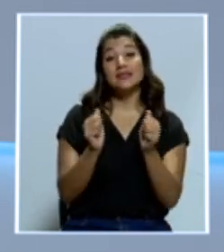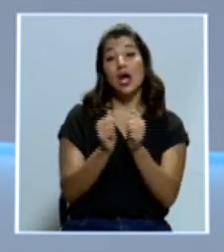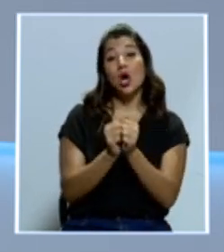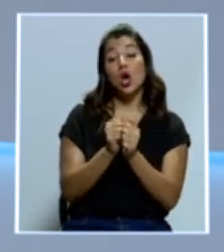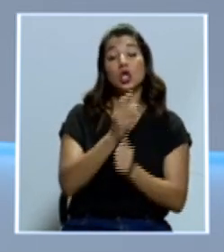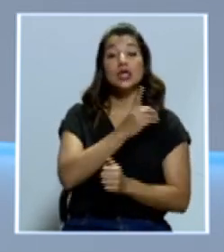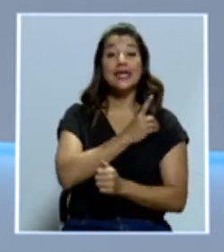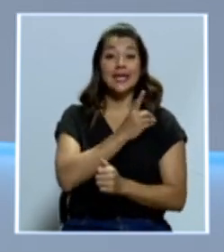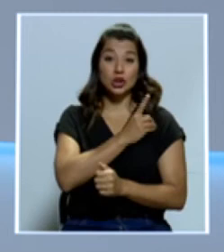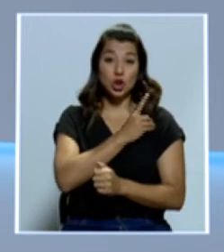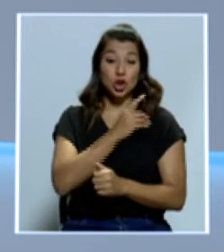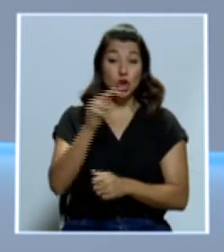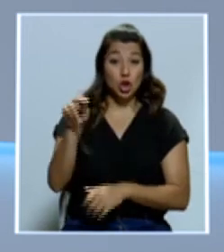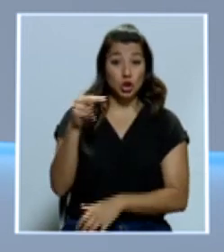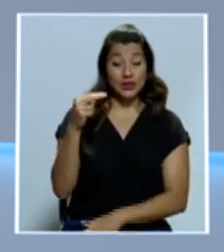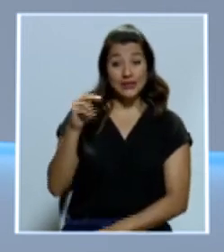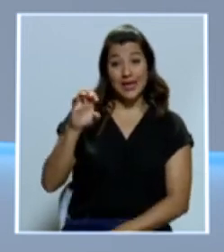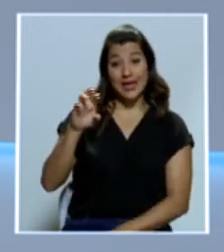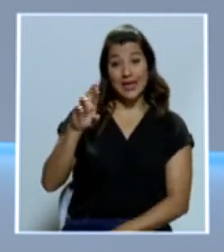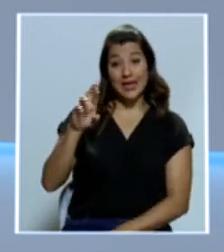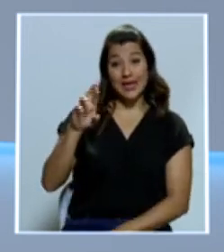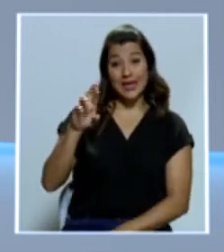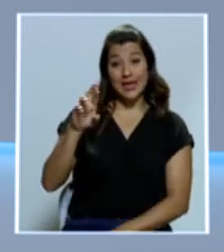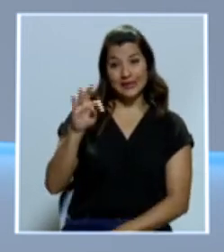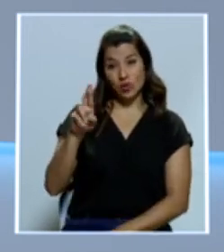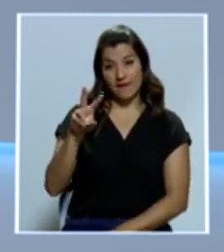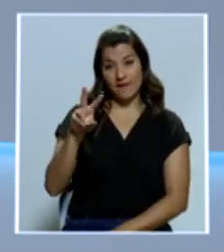con el director de noticias, Ernesto Rivera.